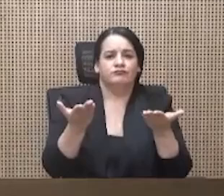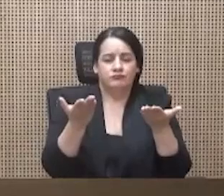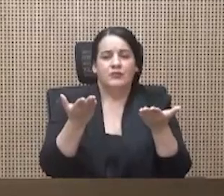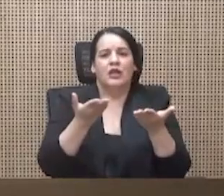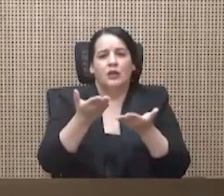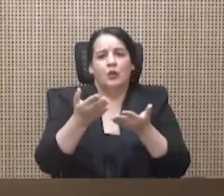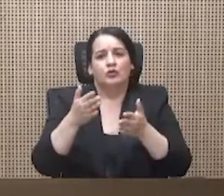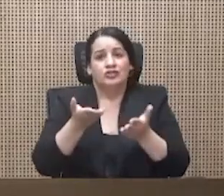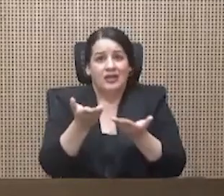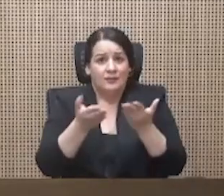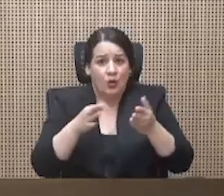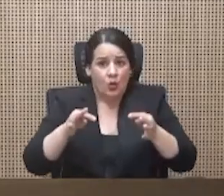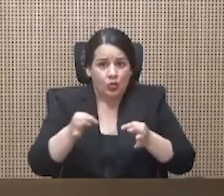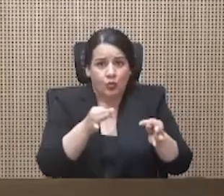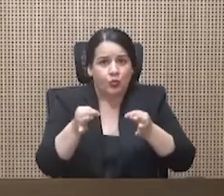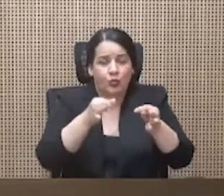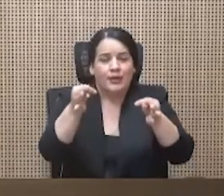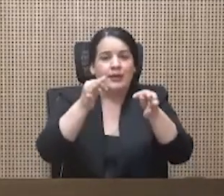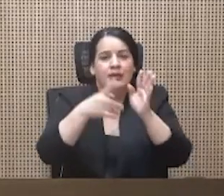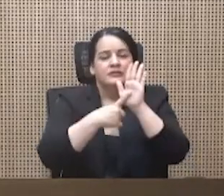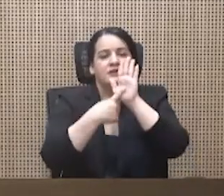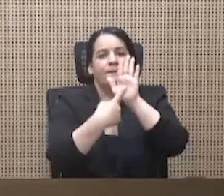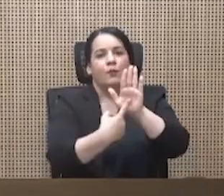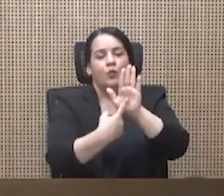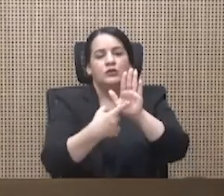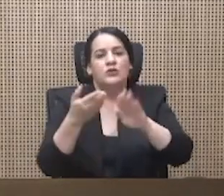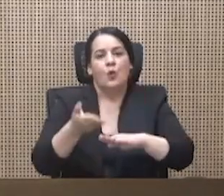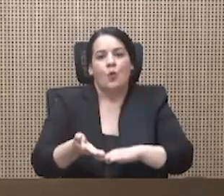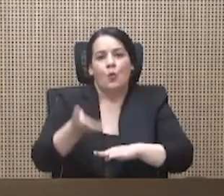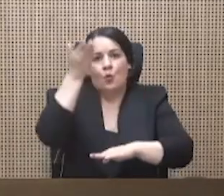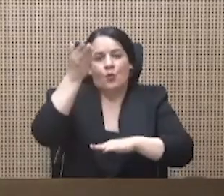se refleja un aumento